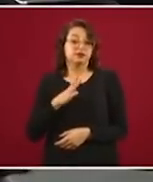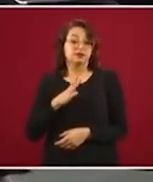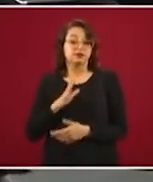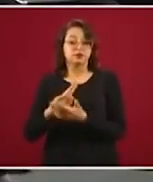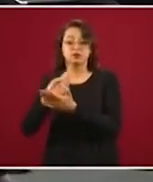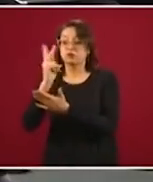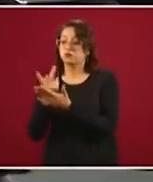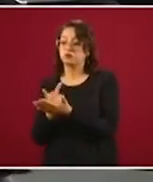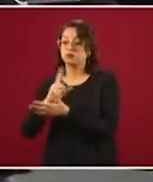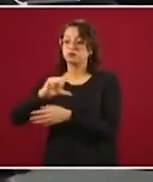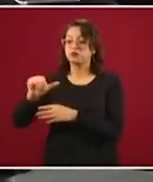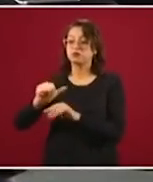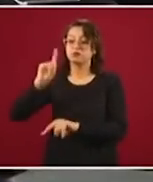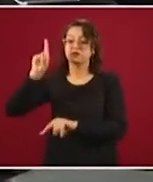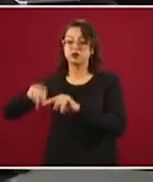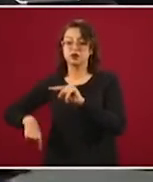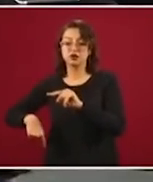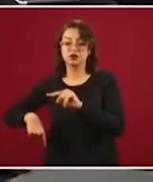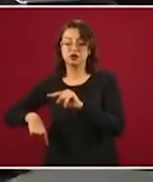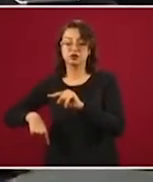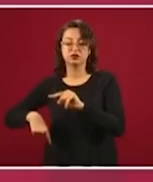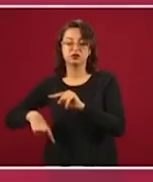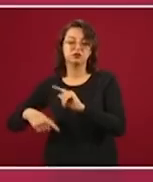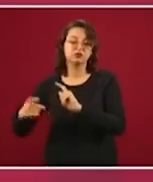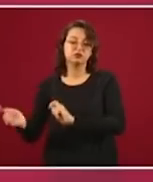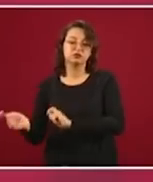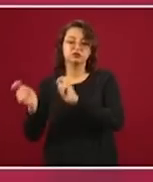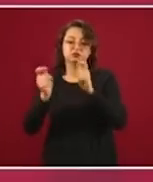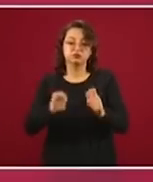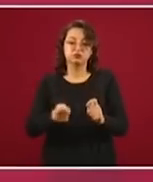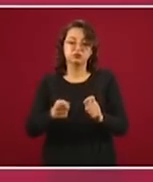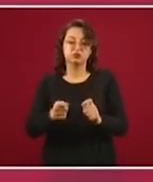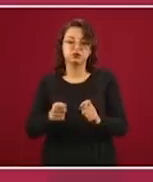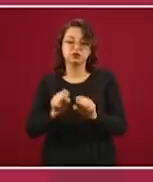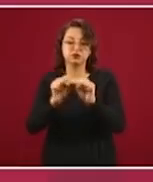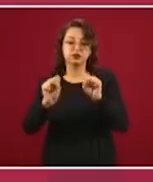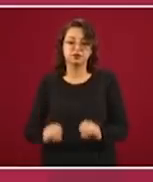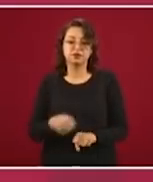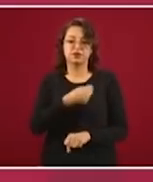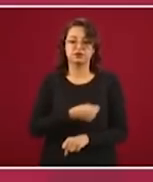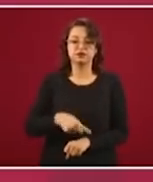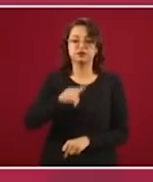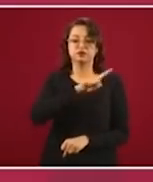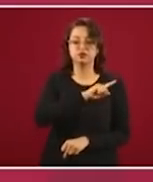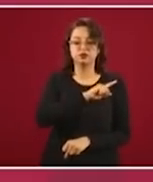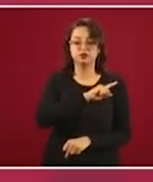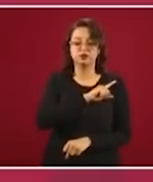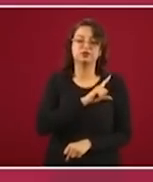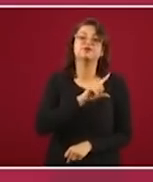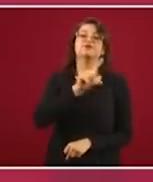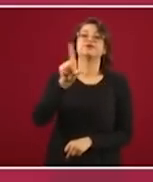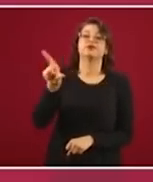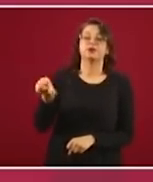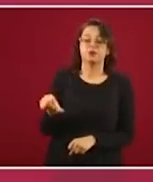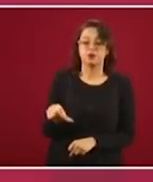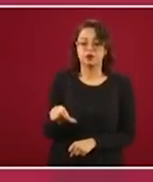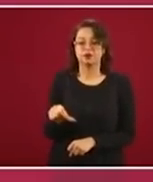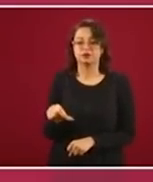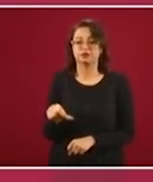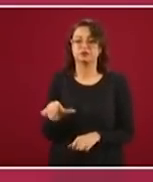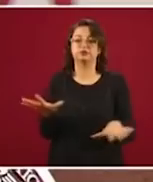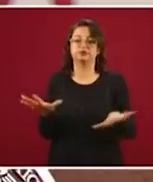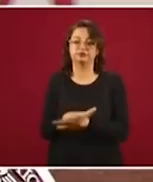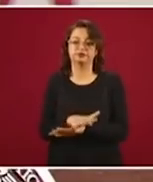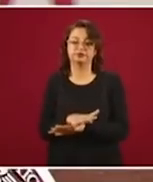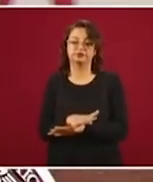lo pasaron al sistema de salud. Y luego el sistema de salud, como ya lo dijimos, se